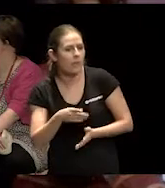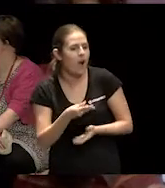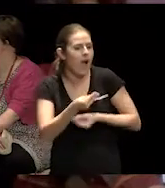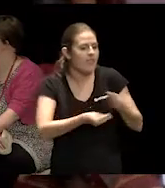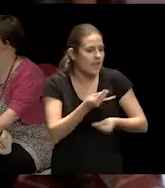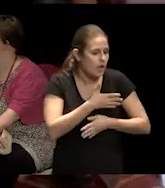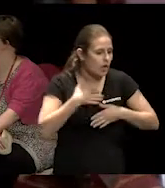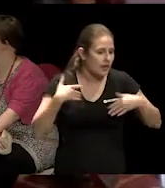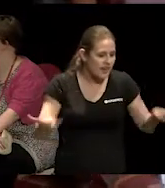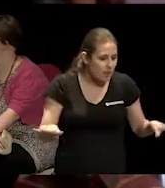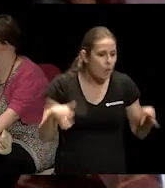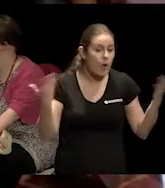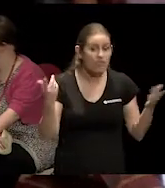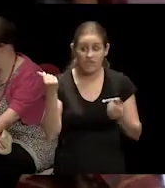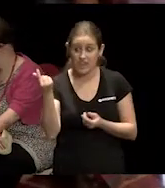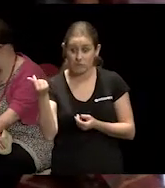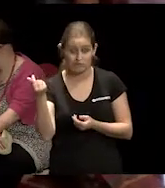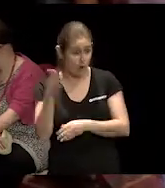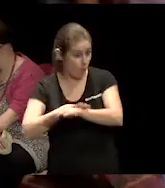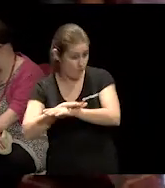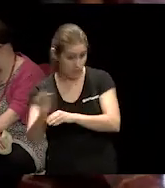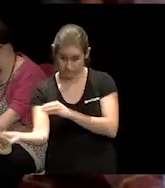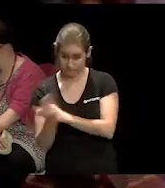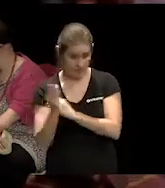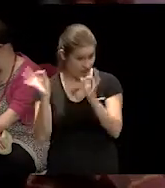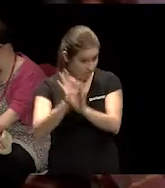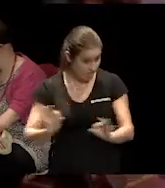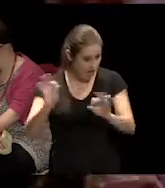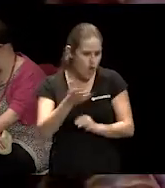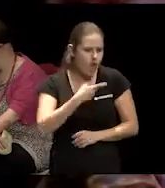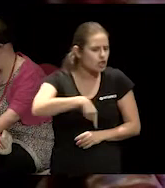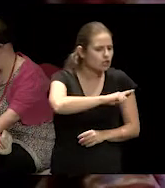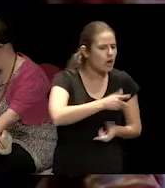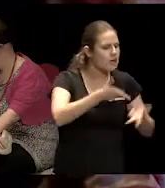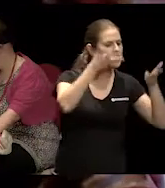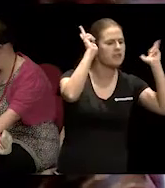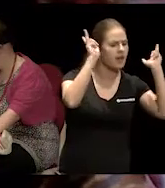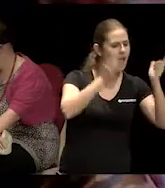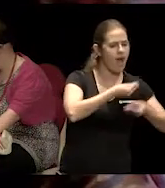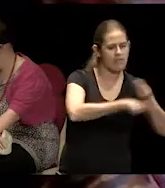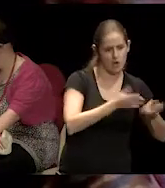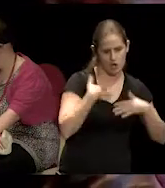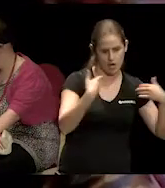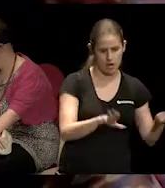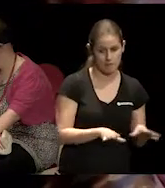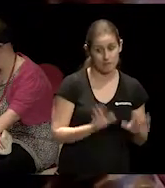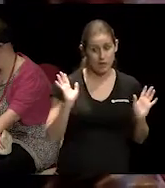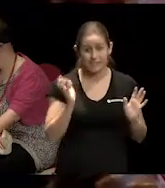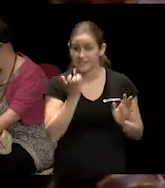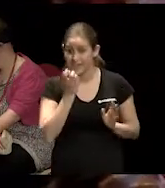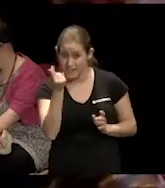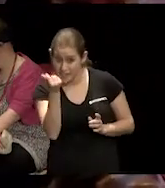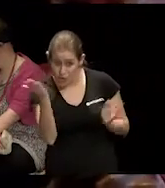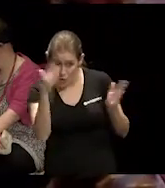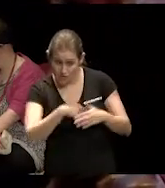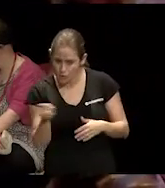Estoy de acuerdo y me parece una actitud maravillosa, pero cuando no hay dinero para según qué cosas es más doloroso. Entonces, bueno, pues cuando